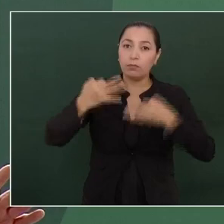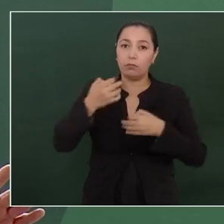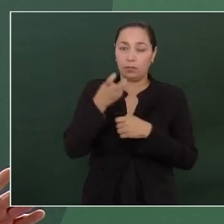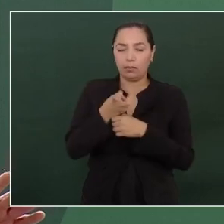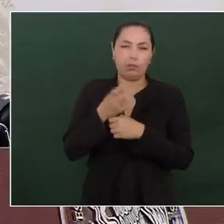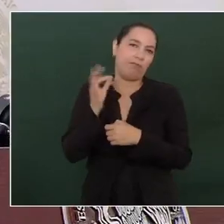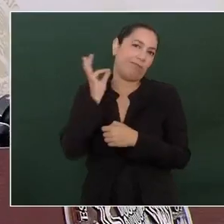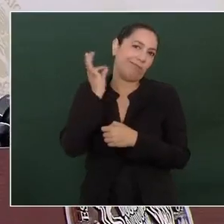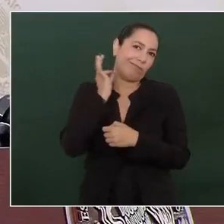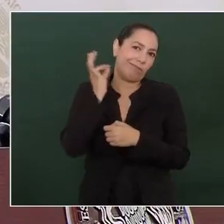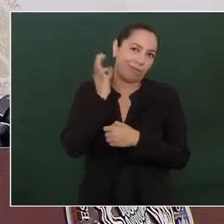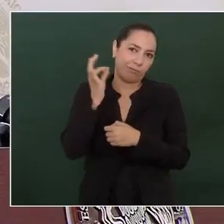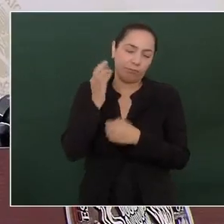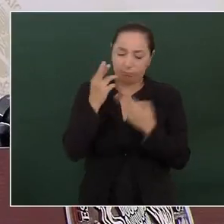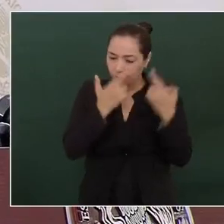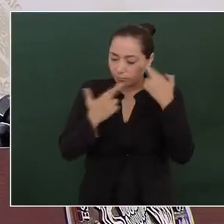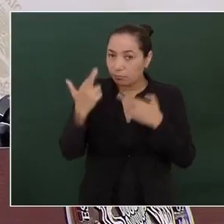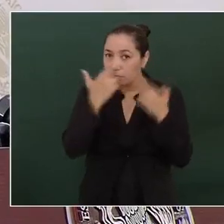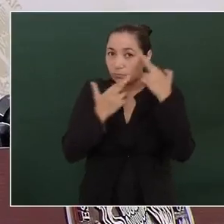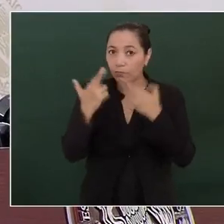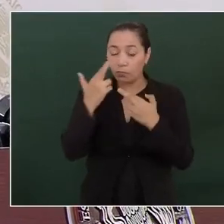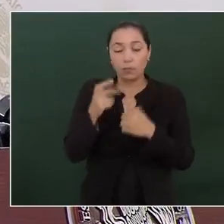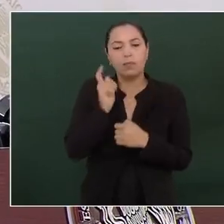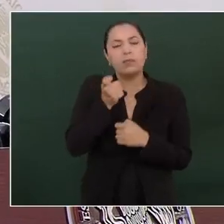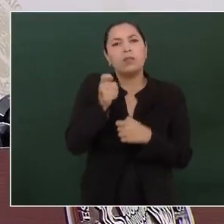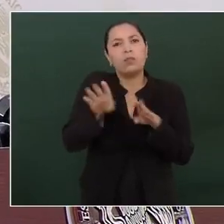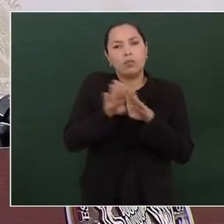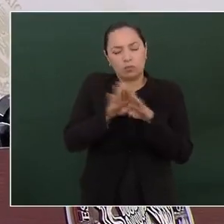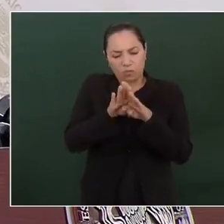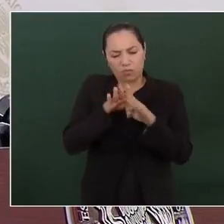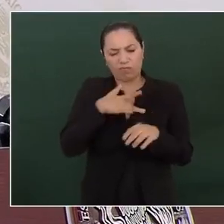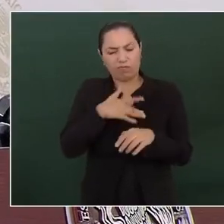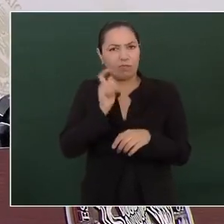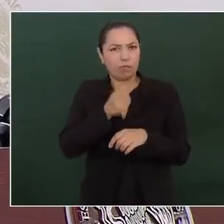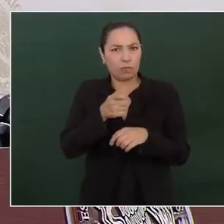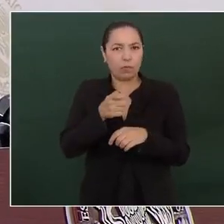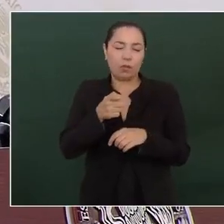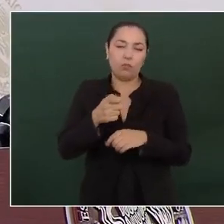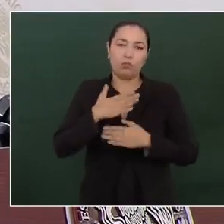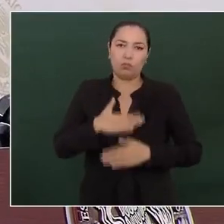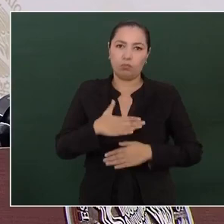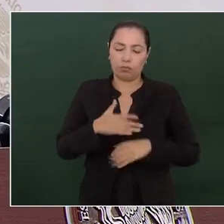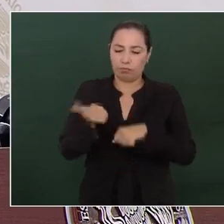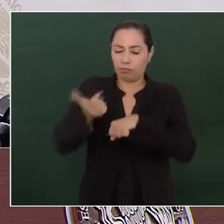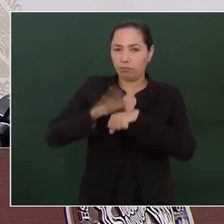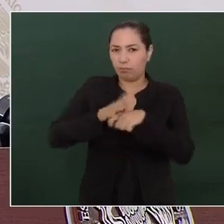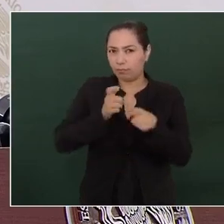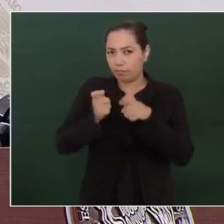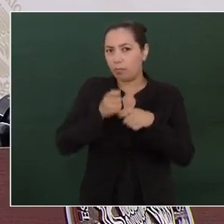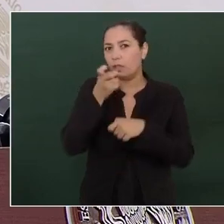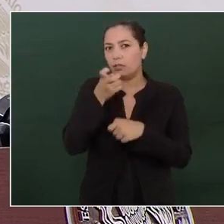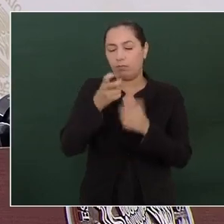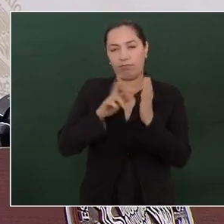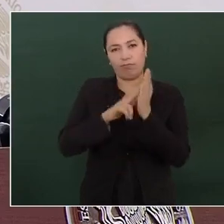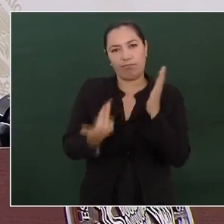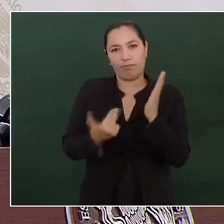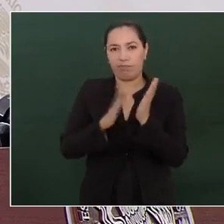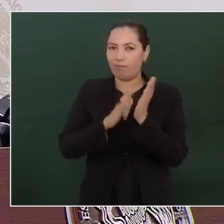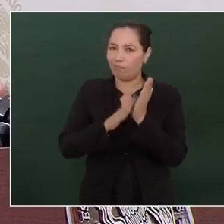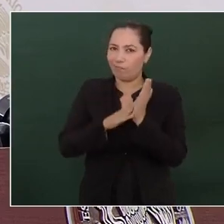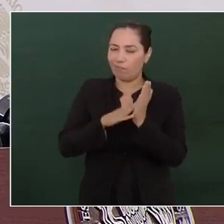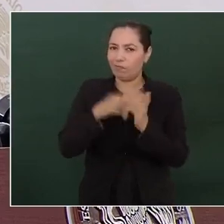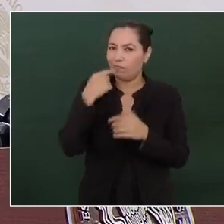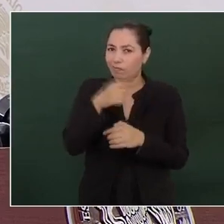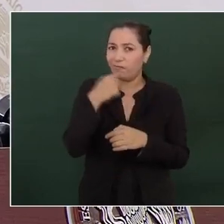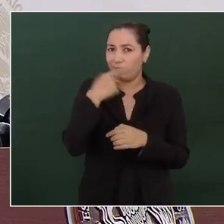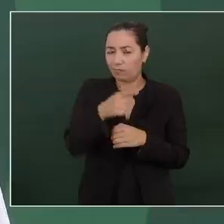fiscal en ese momento, hoy Tribunal Federal de Justicia Administrativa, donde también se emitieron sentencias en cada uno de ellos